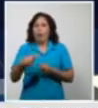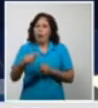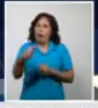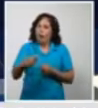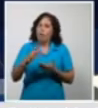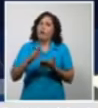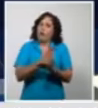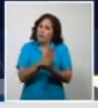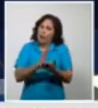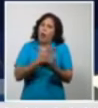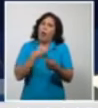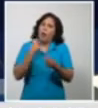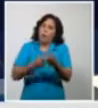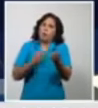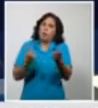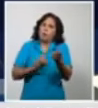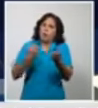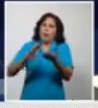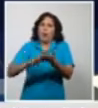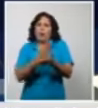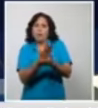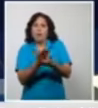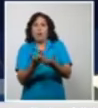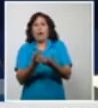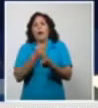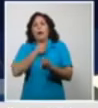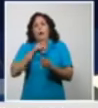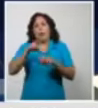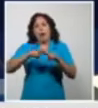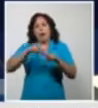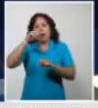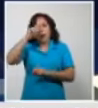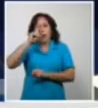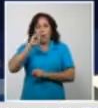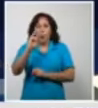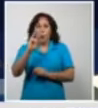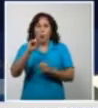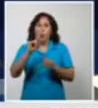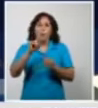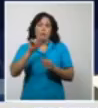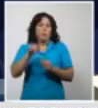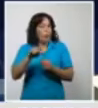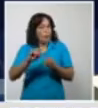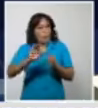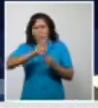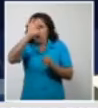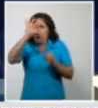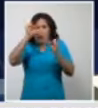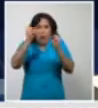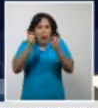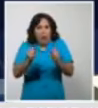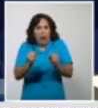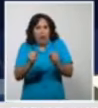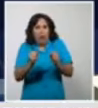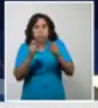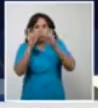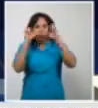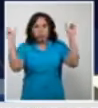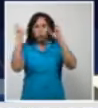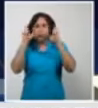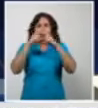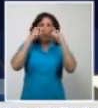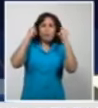pasamos la pandemia del H1N1, y sin embargo nunca ha habido esta gran alarma con el